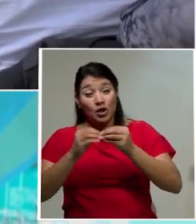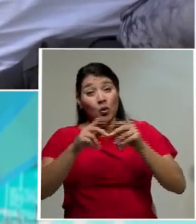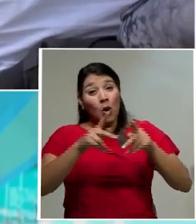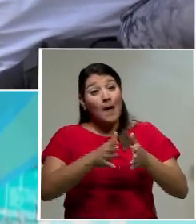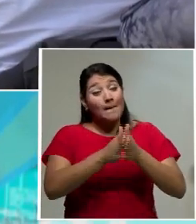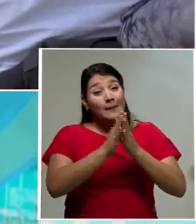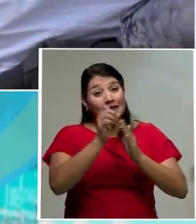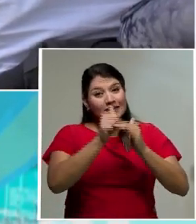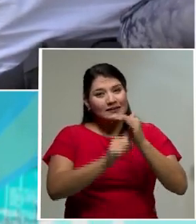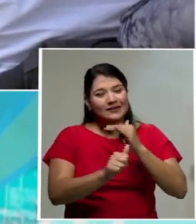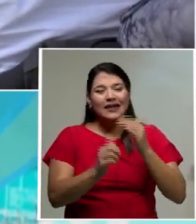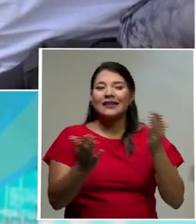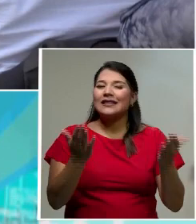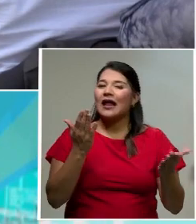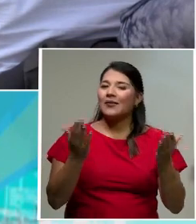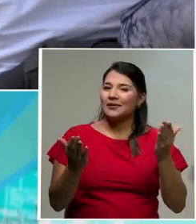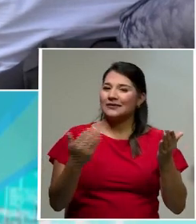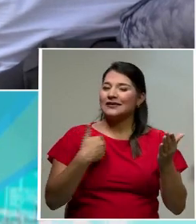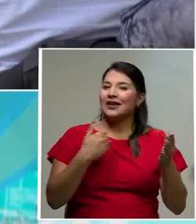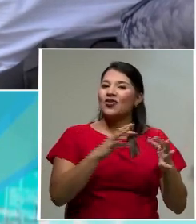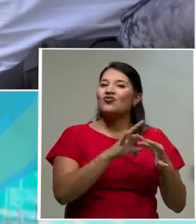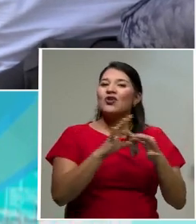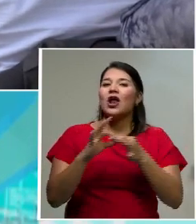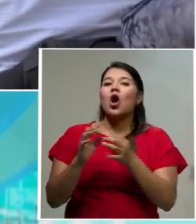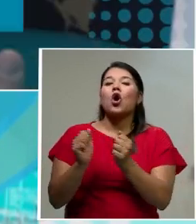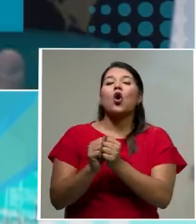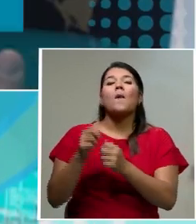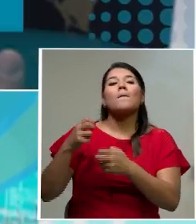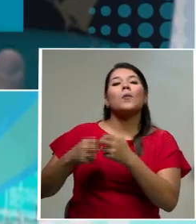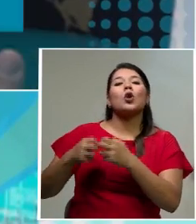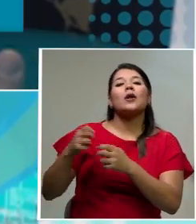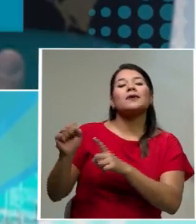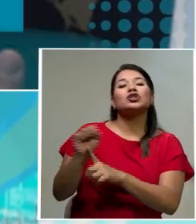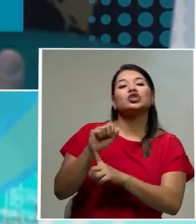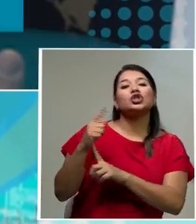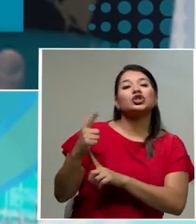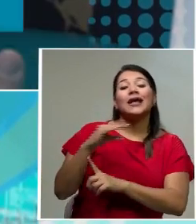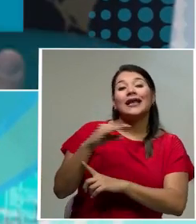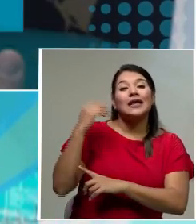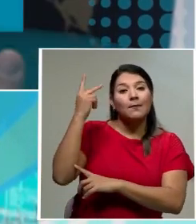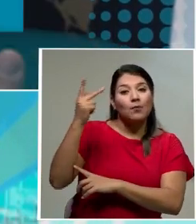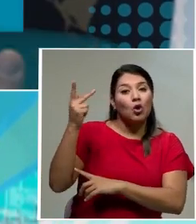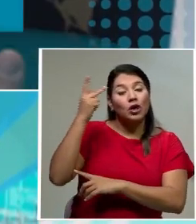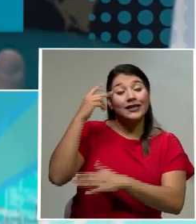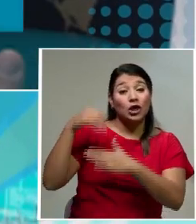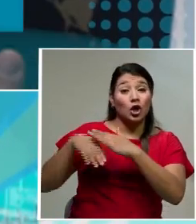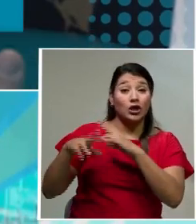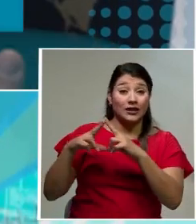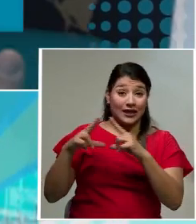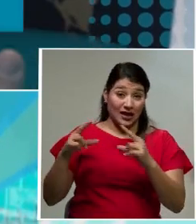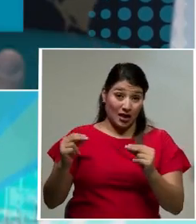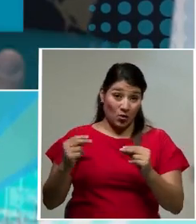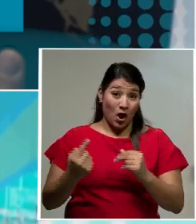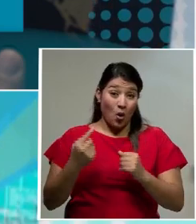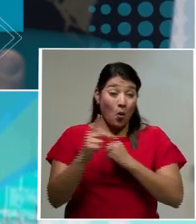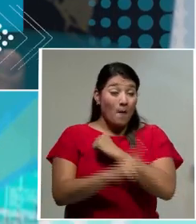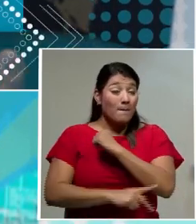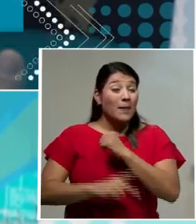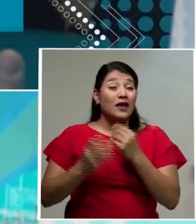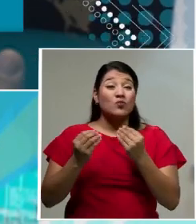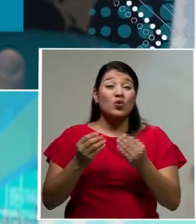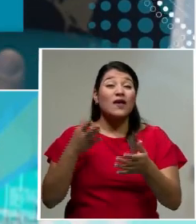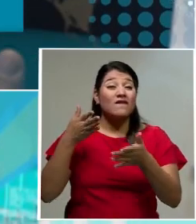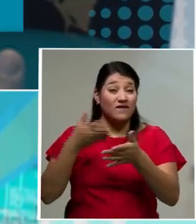a los conflictos sociopolíticos que se encuentran a nivel regional. Uno de los países que más es golpeado en este momento es la situación